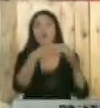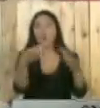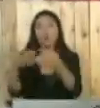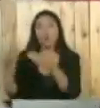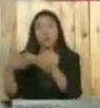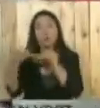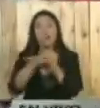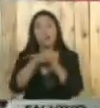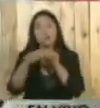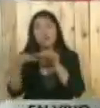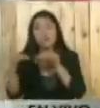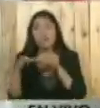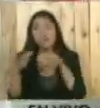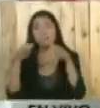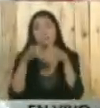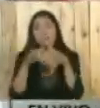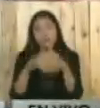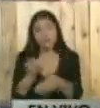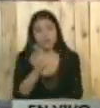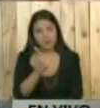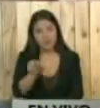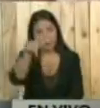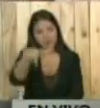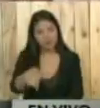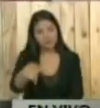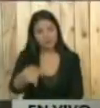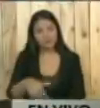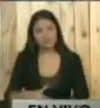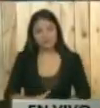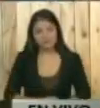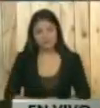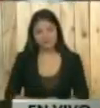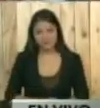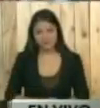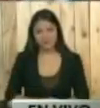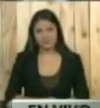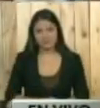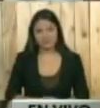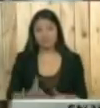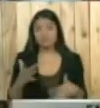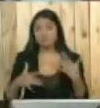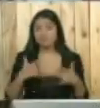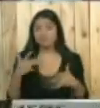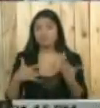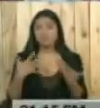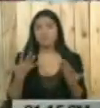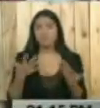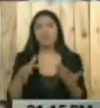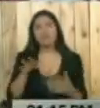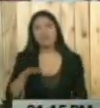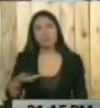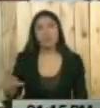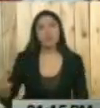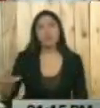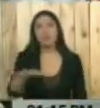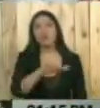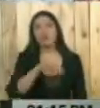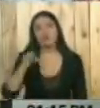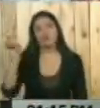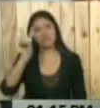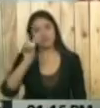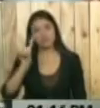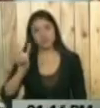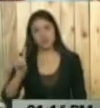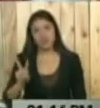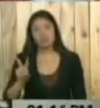municipales del Partido Socialista Unido de Venezuela en esta entidad. Acto que se viene realizando a lo largo y ancho de todo el territorio nacional,